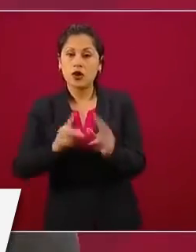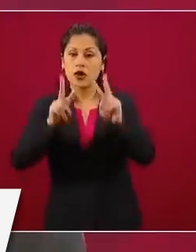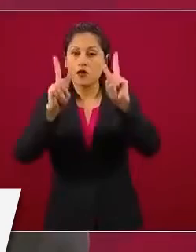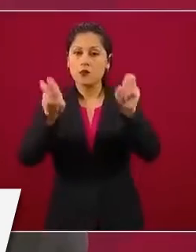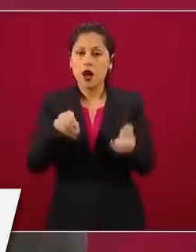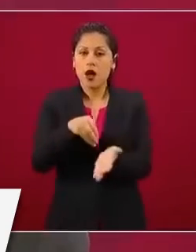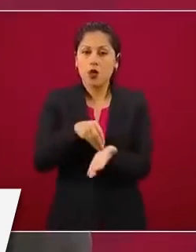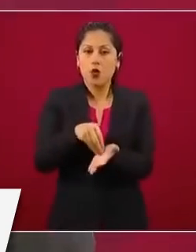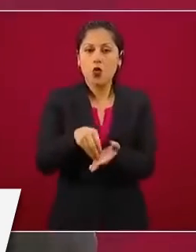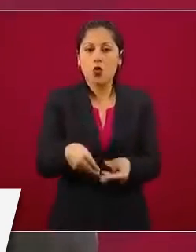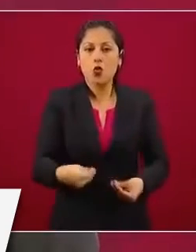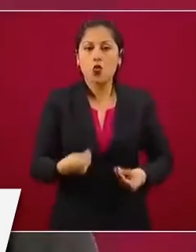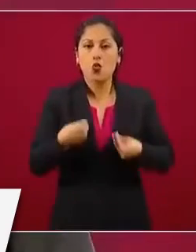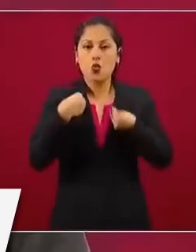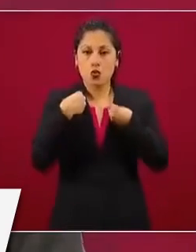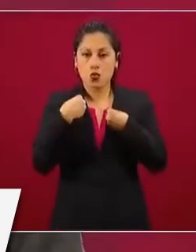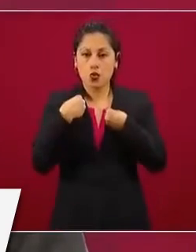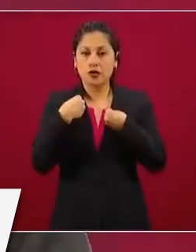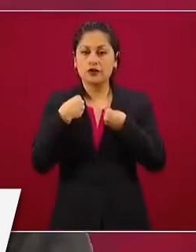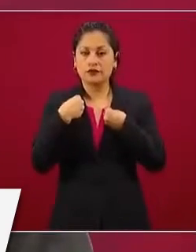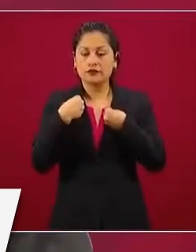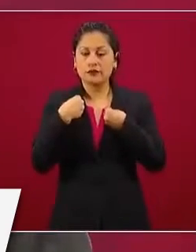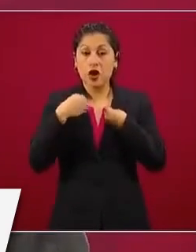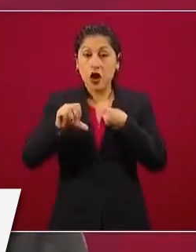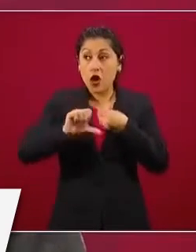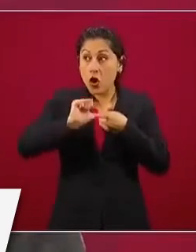En ningún país del mundo